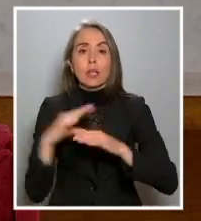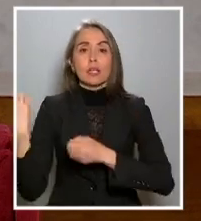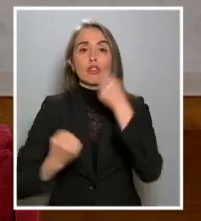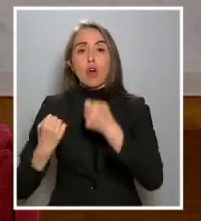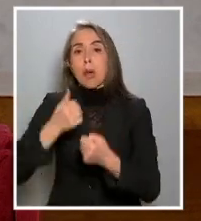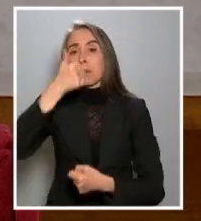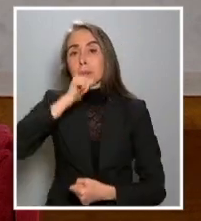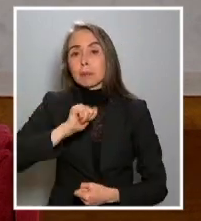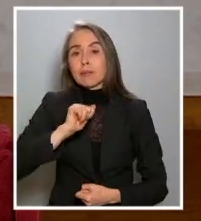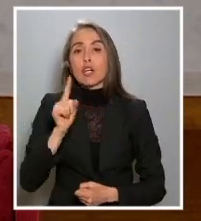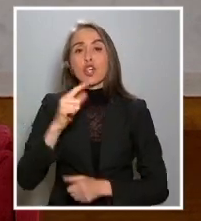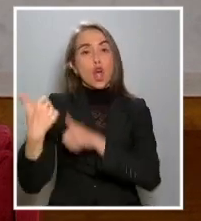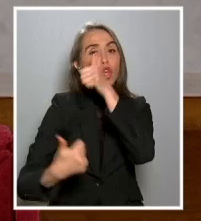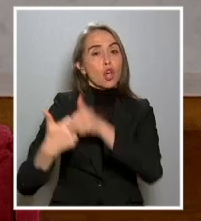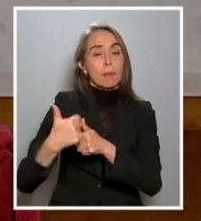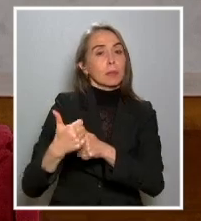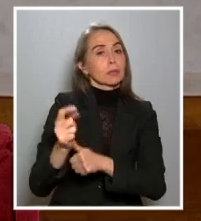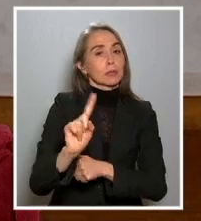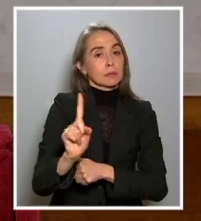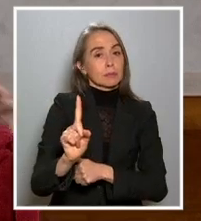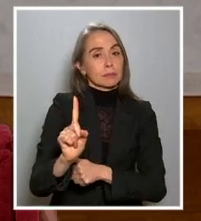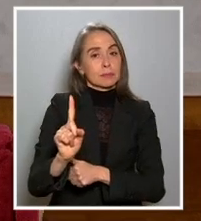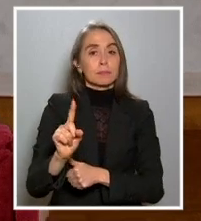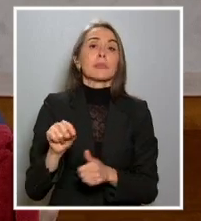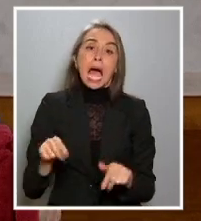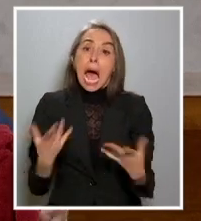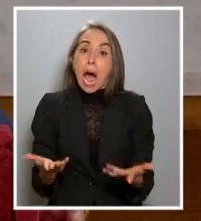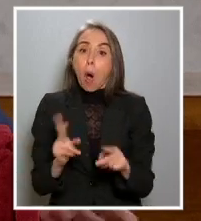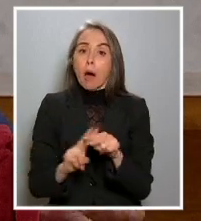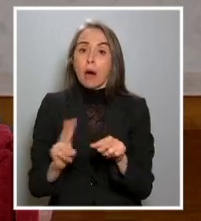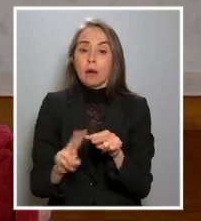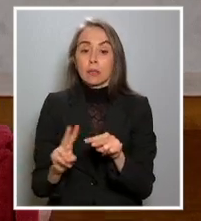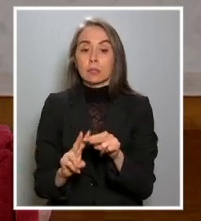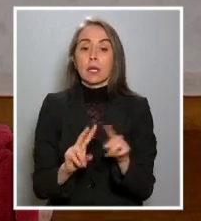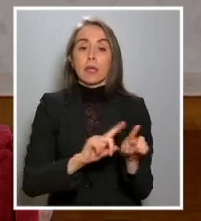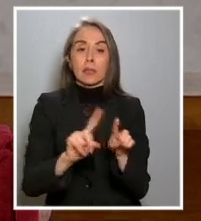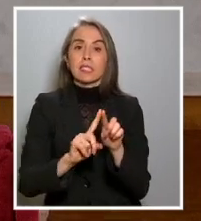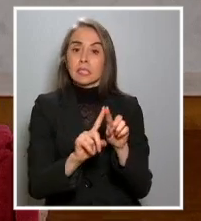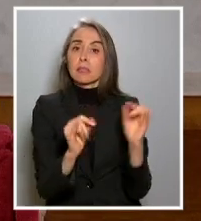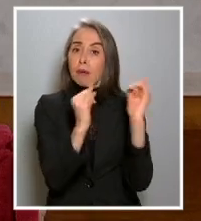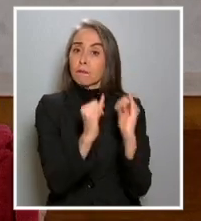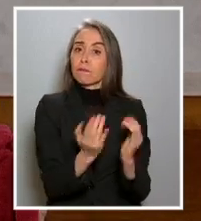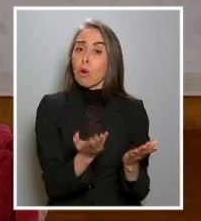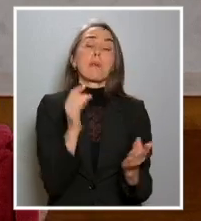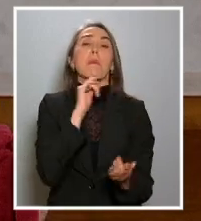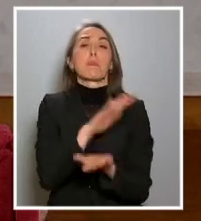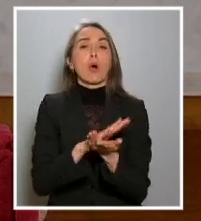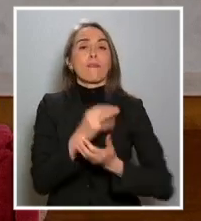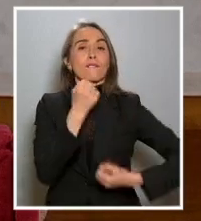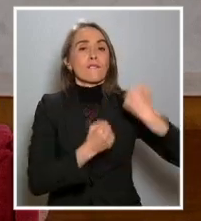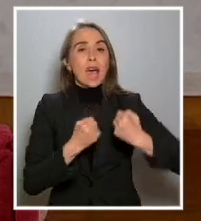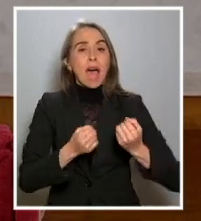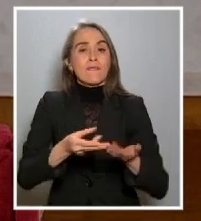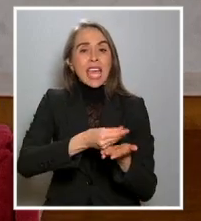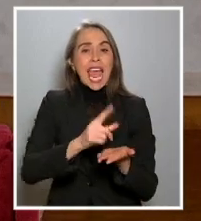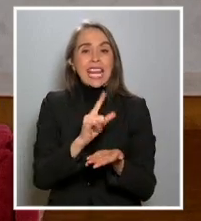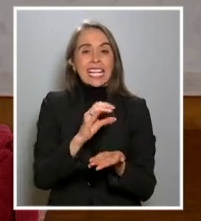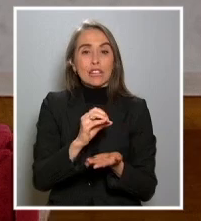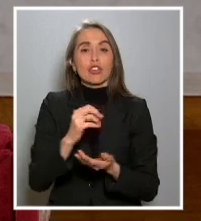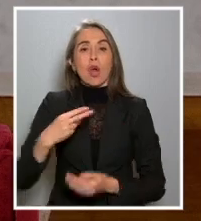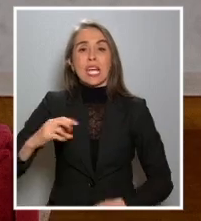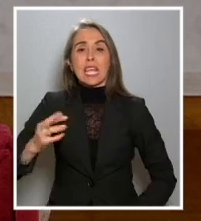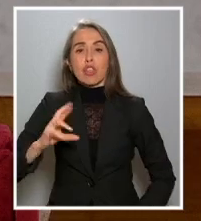privado, no compitiendo. Es lo que estamos realizando de distintas maneras, por ejemplo, en las industrias del litio y del hidrógeno